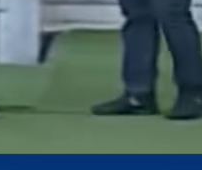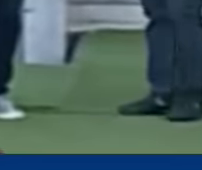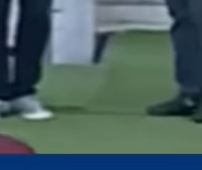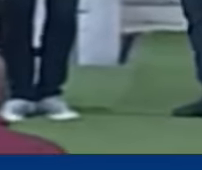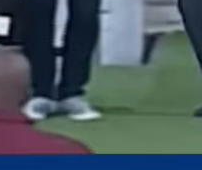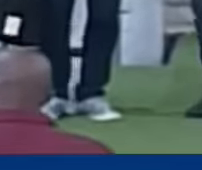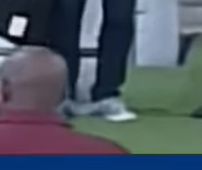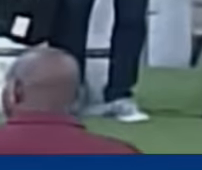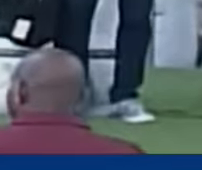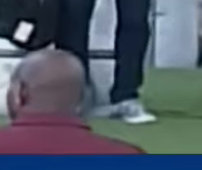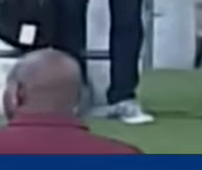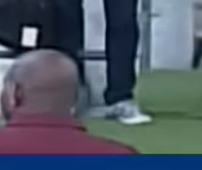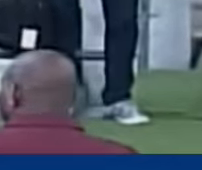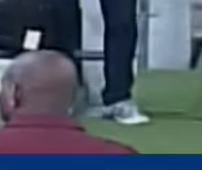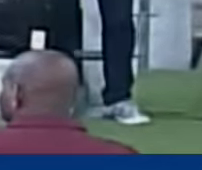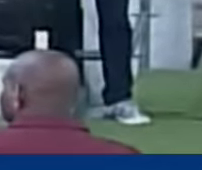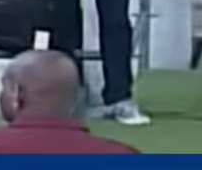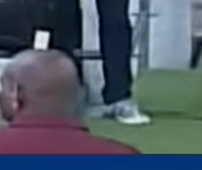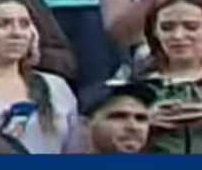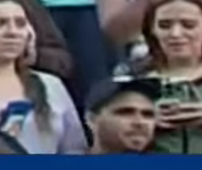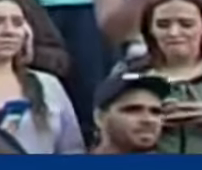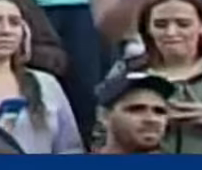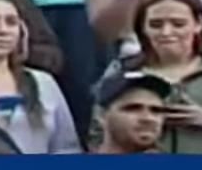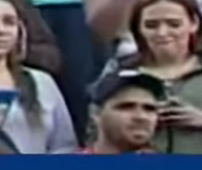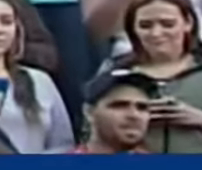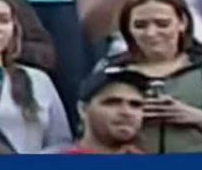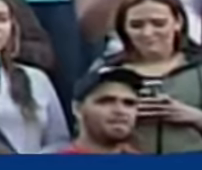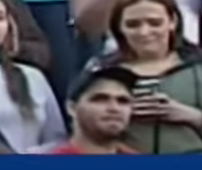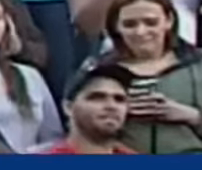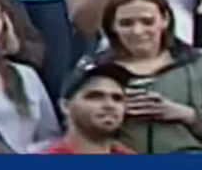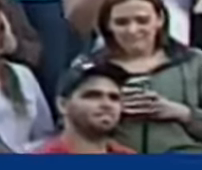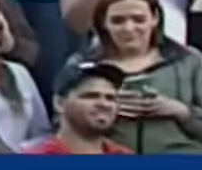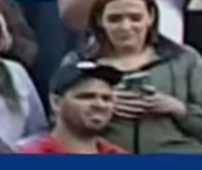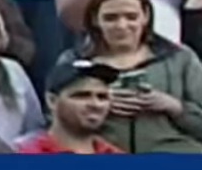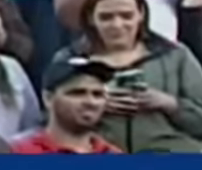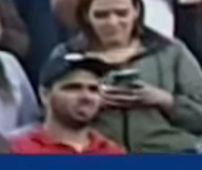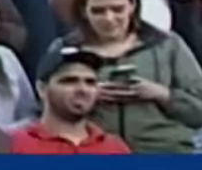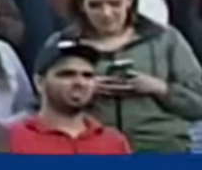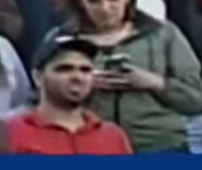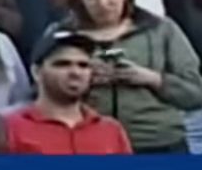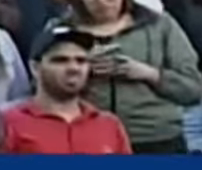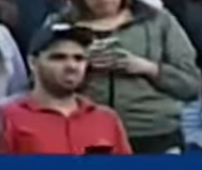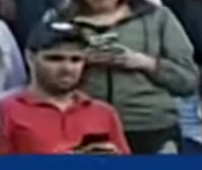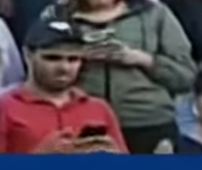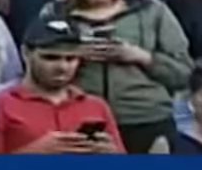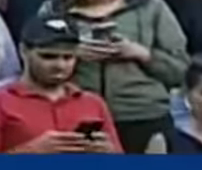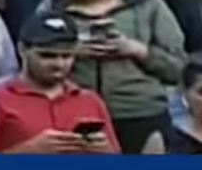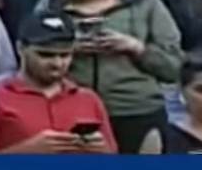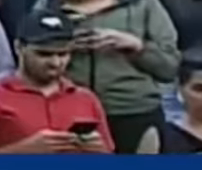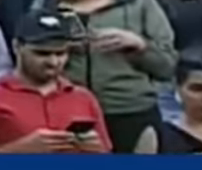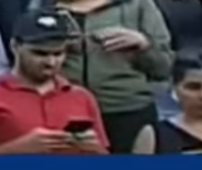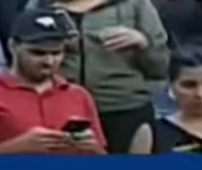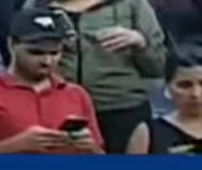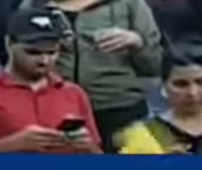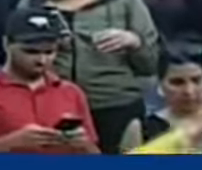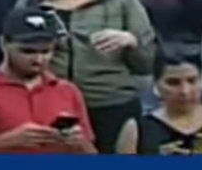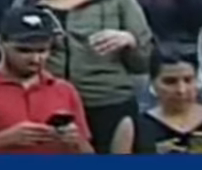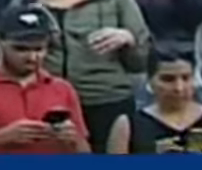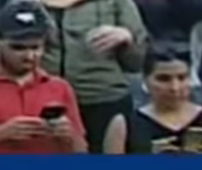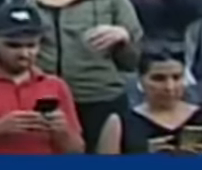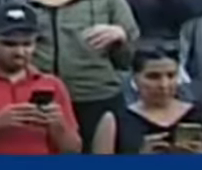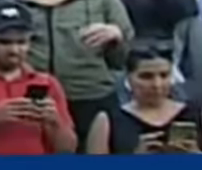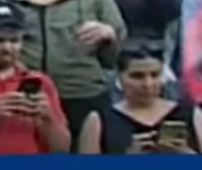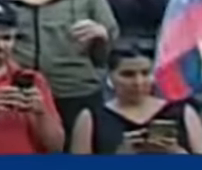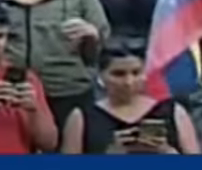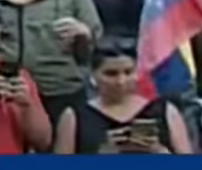verdecita. Verano con ella y ella verdecita. Arriba la palma que tenemos seguro. Arriba